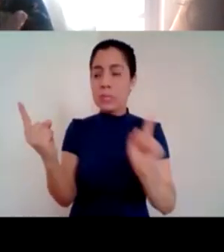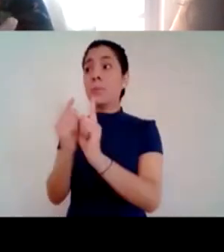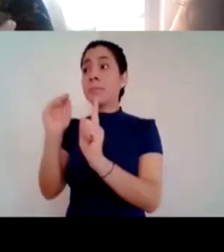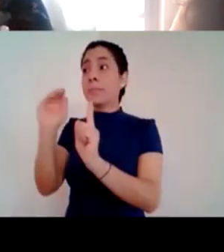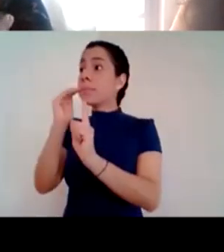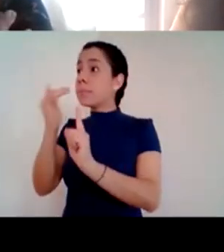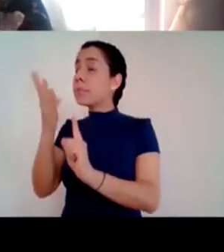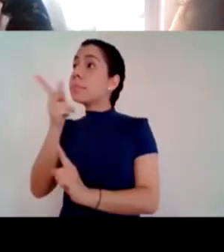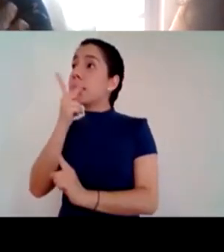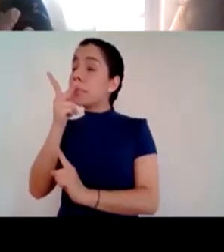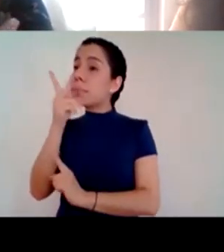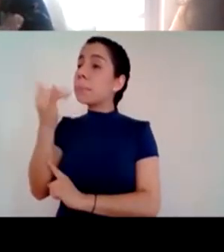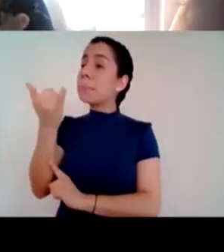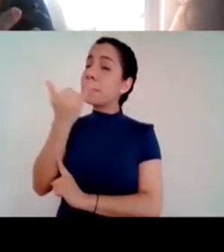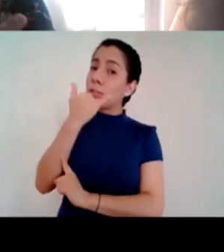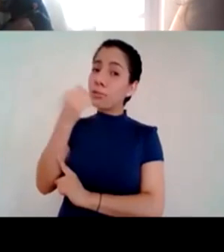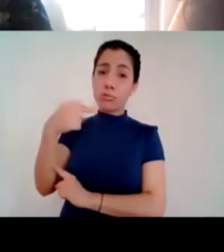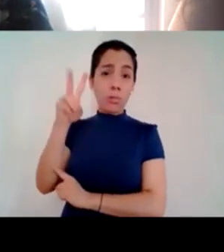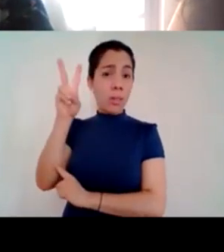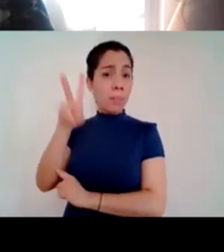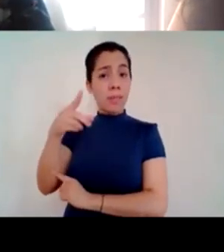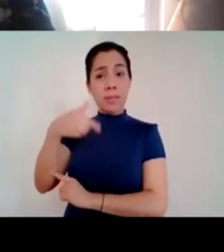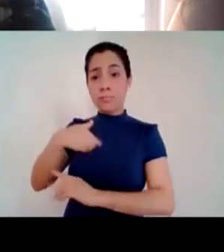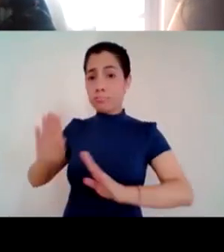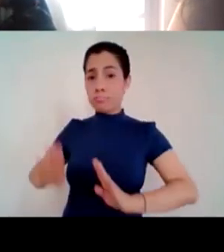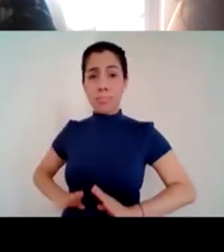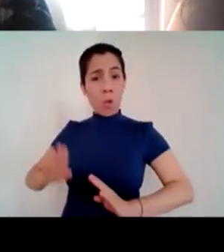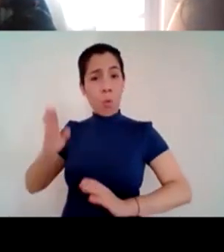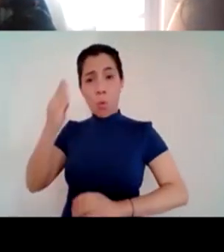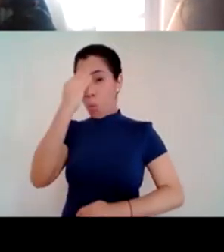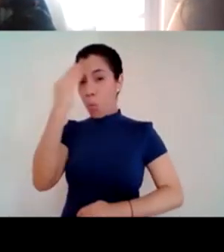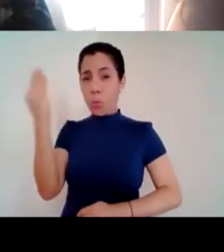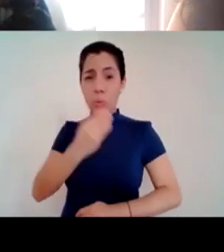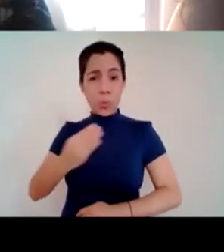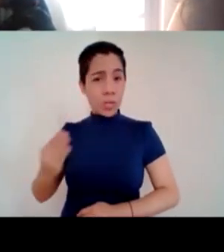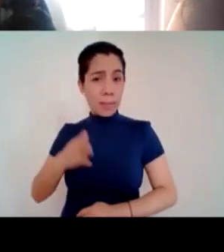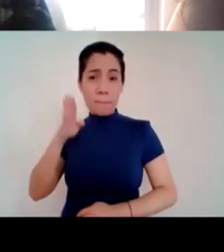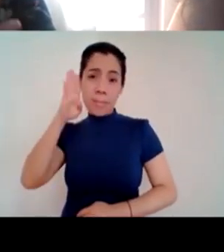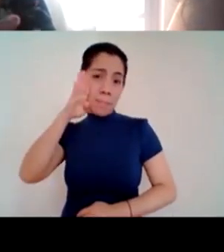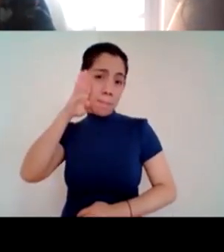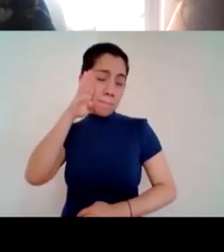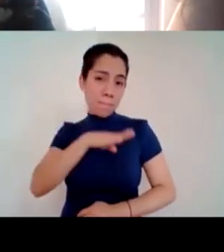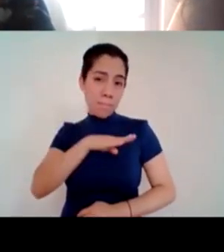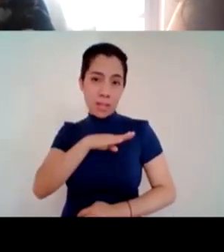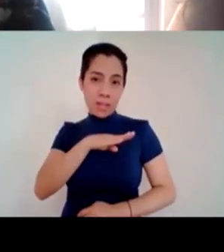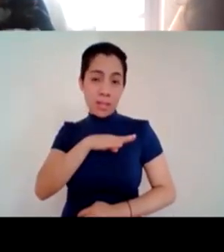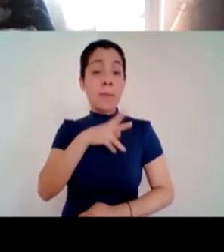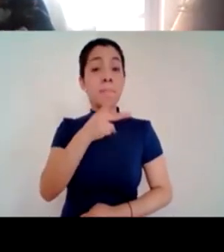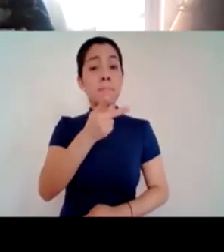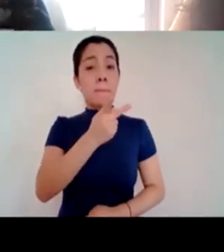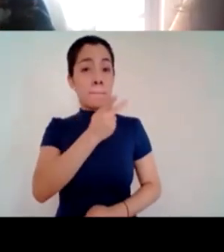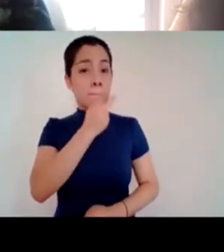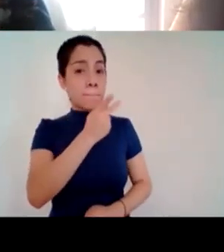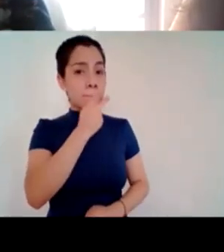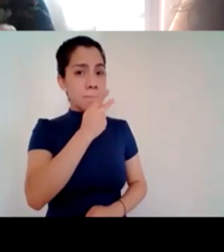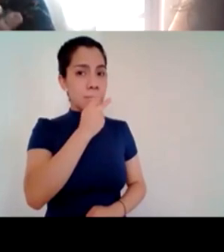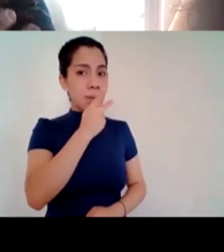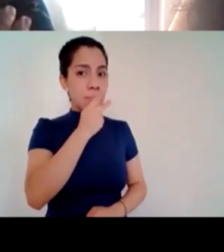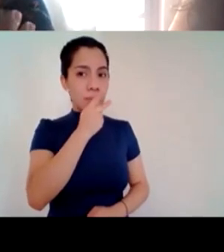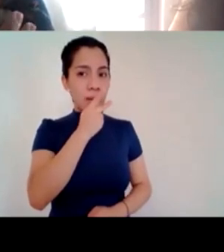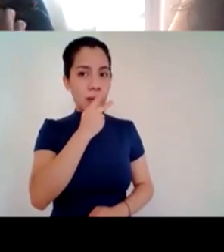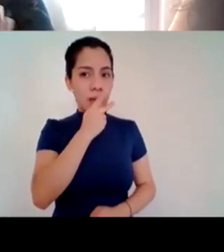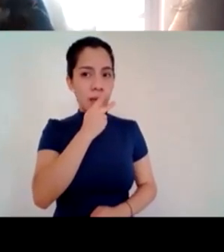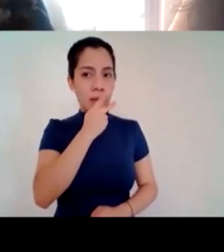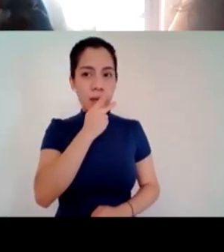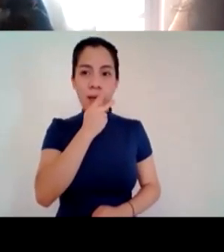porté horrible contigo perdón la verdad que tú no tienes la culpa y me impresionó que mi papá no o sea me